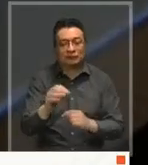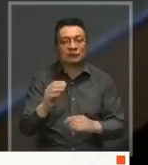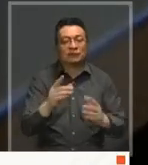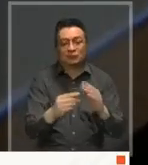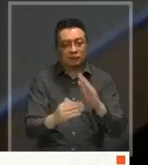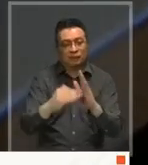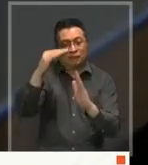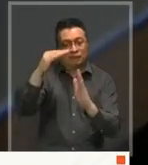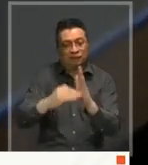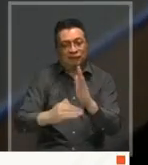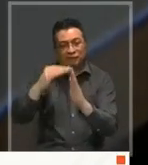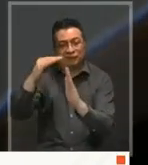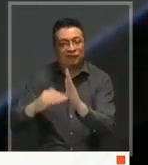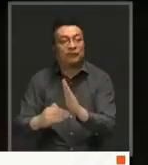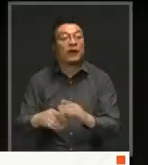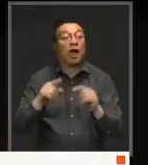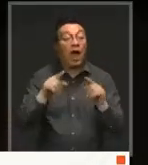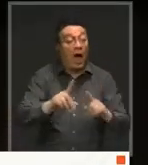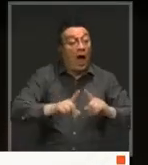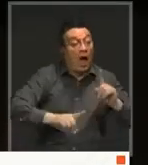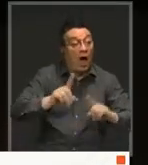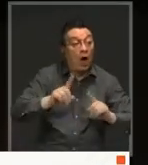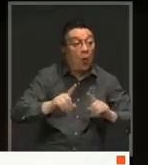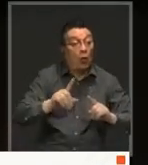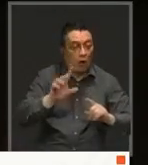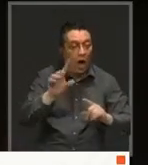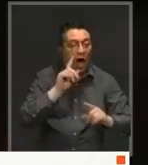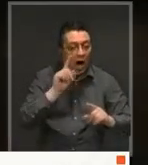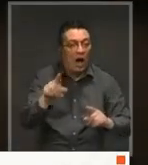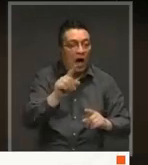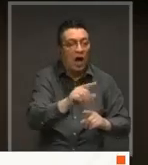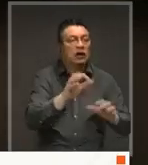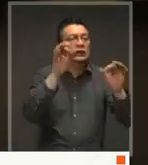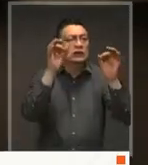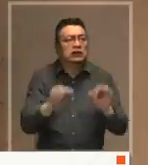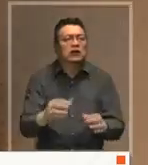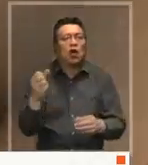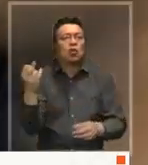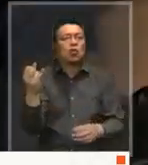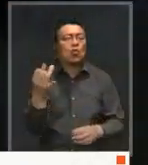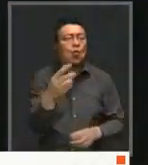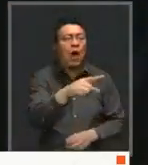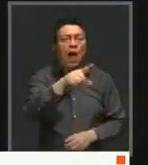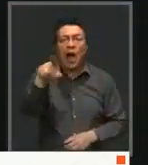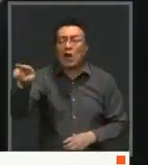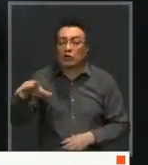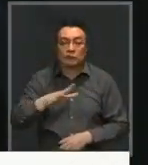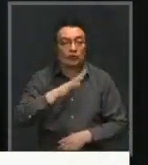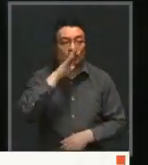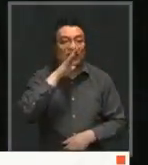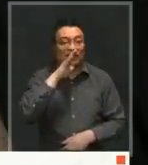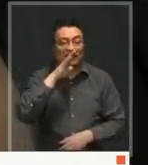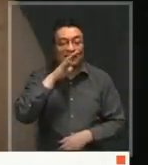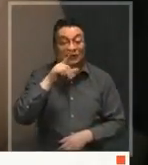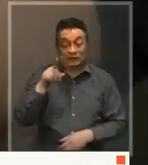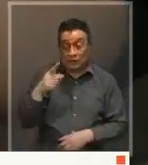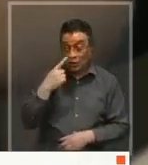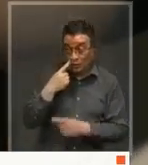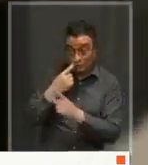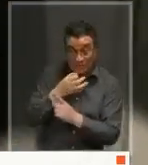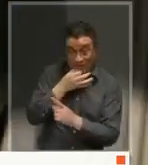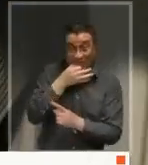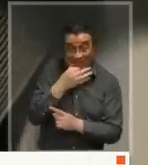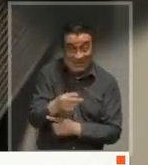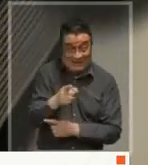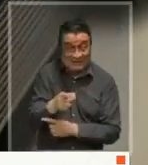así existen algunos ejemplares. No se sabe con exactitud cuántos andan circulando. Ignacio asegura que hasta el momento